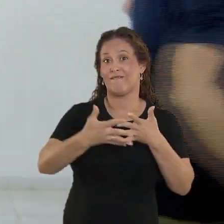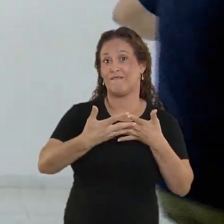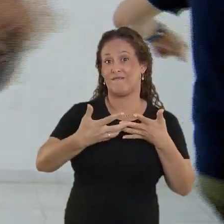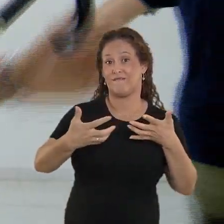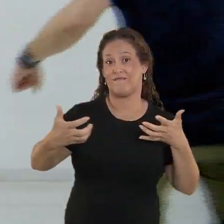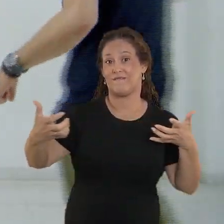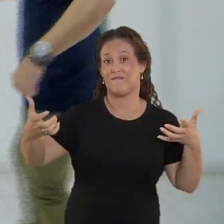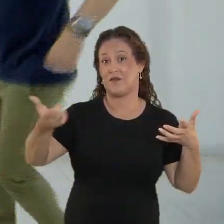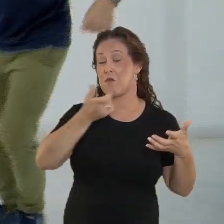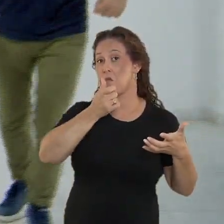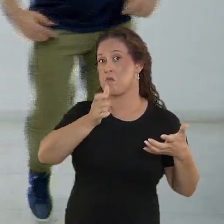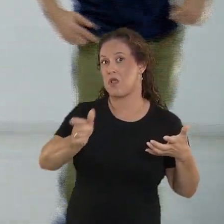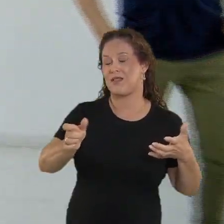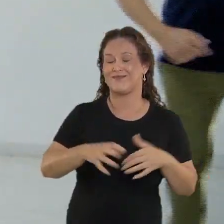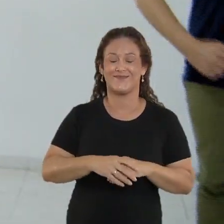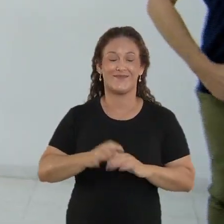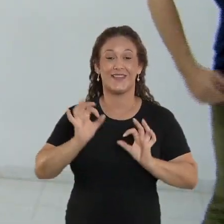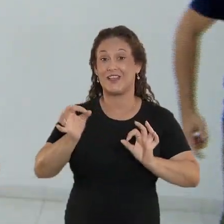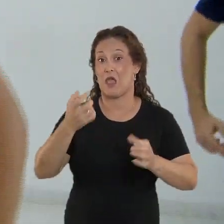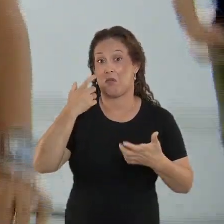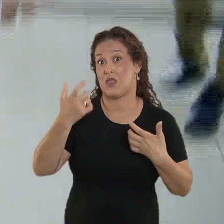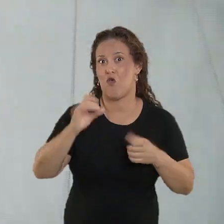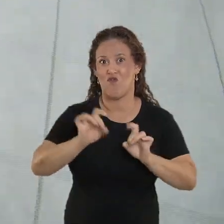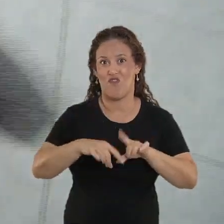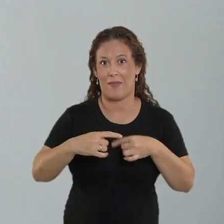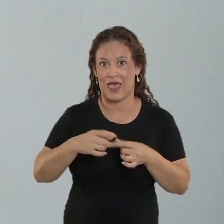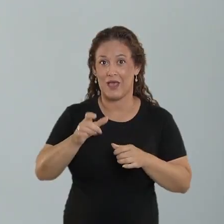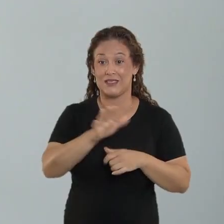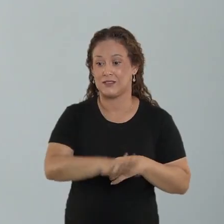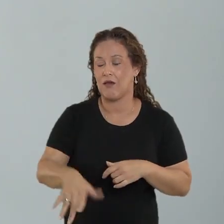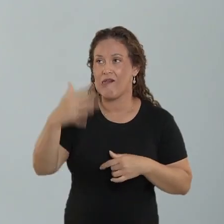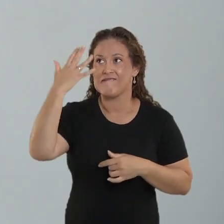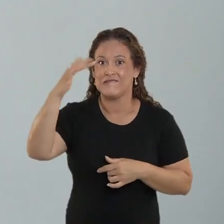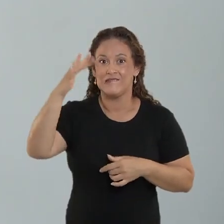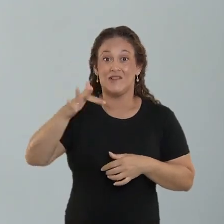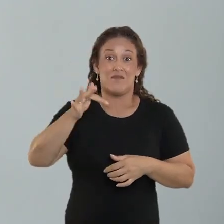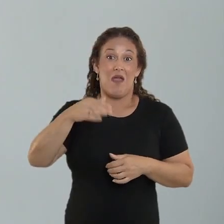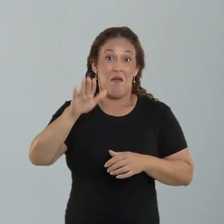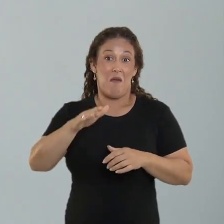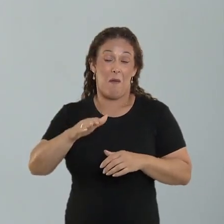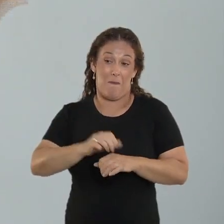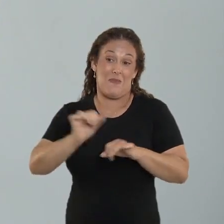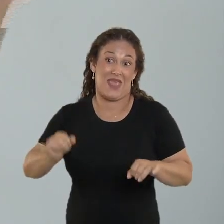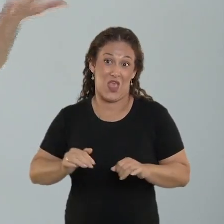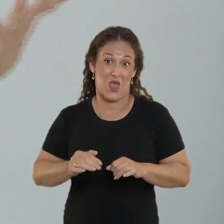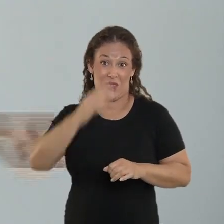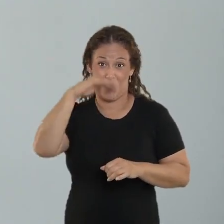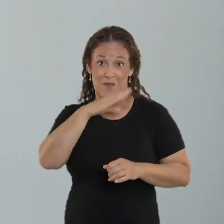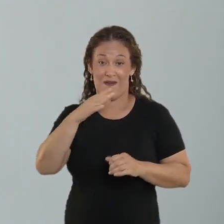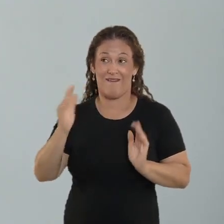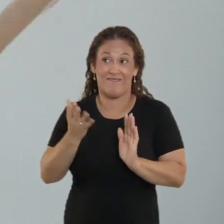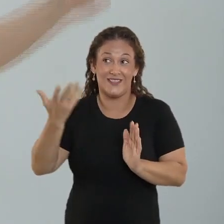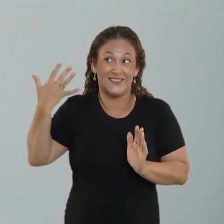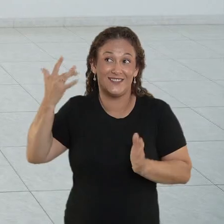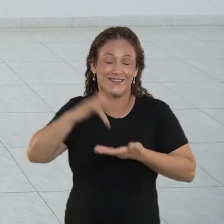la frase compasera, la palabra más atroz. Es un espectáculo familiar que hará soñar a los más pequeños y hará recordarles a los más grandes